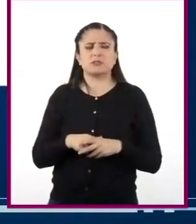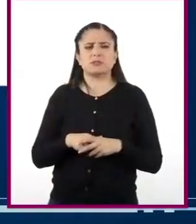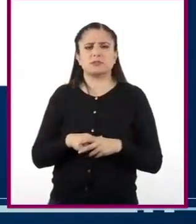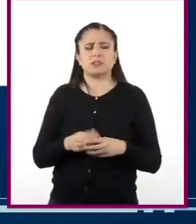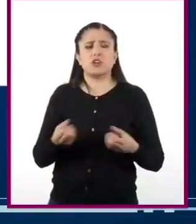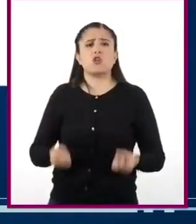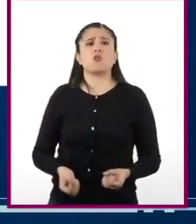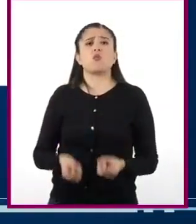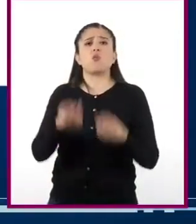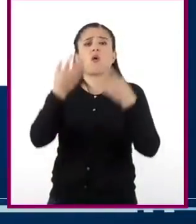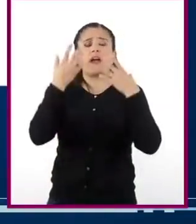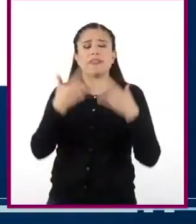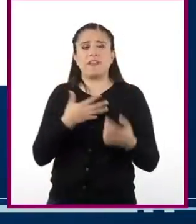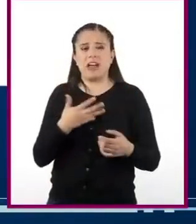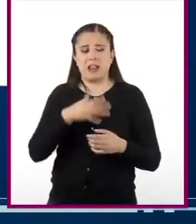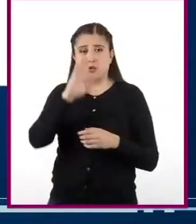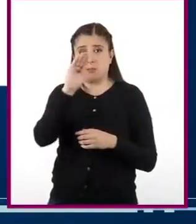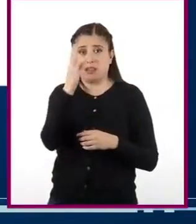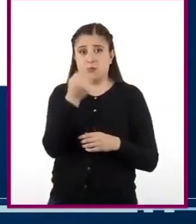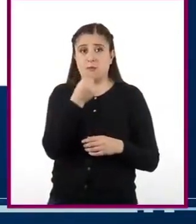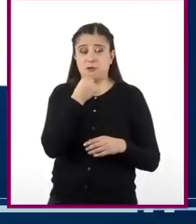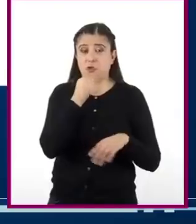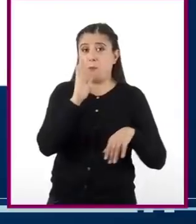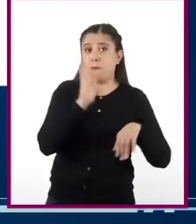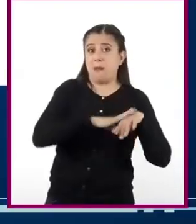¿Cuánta gente emplea más de 99 minutos?